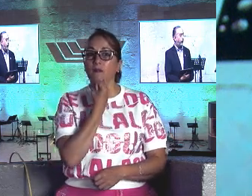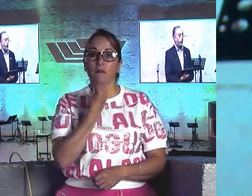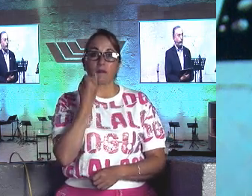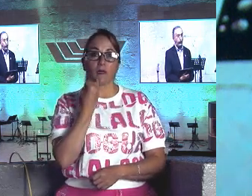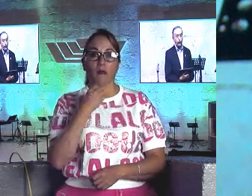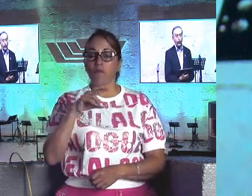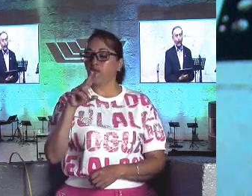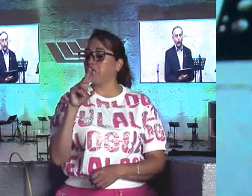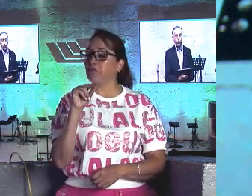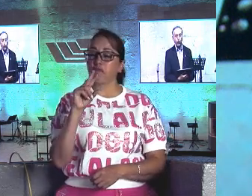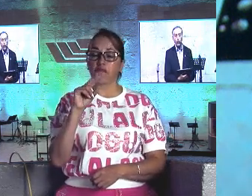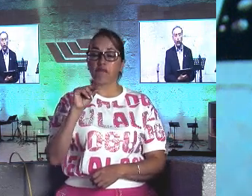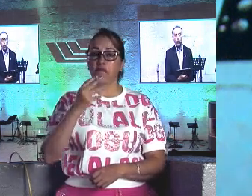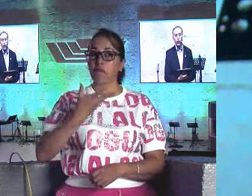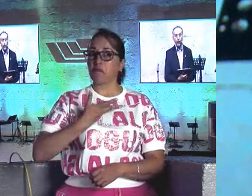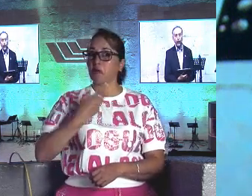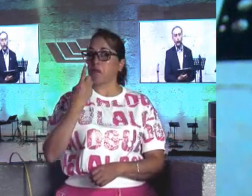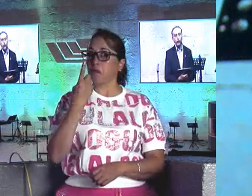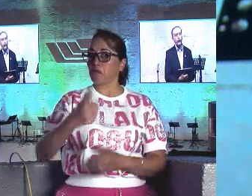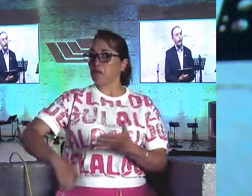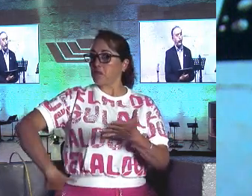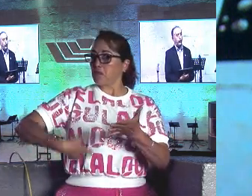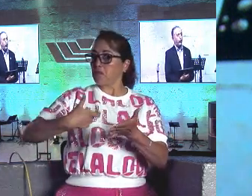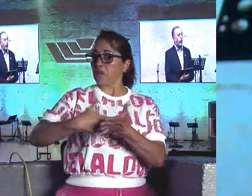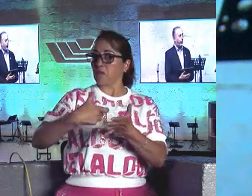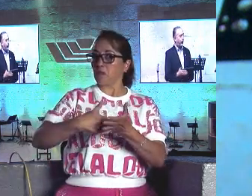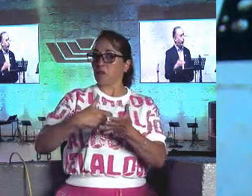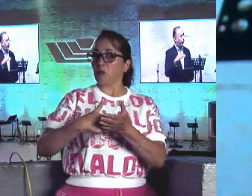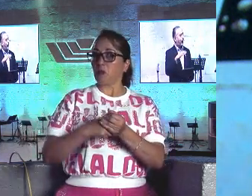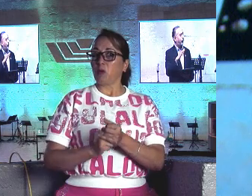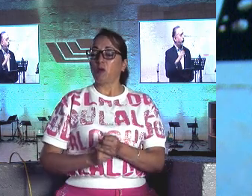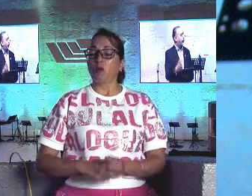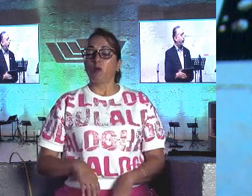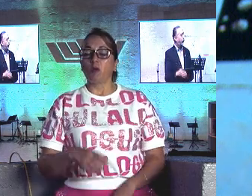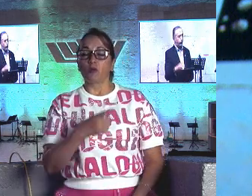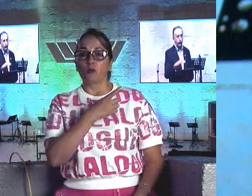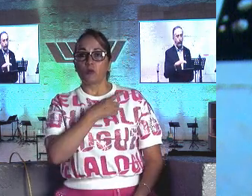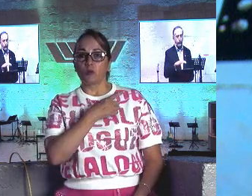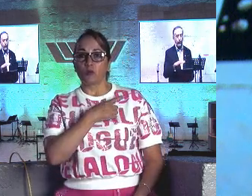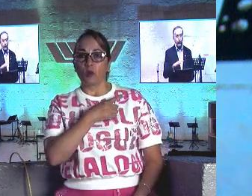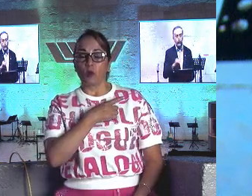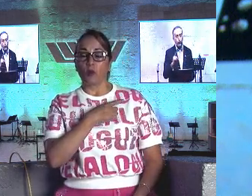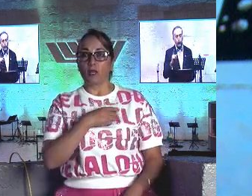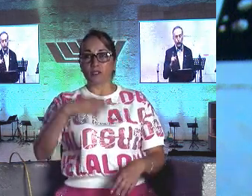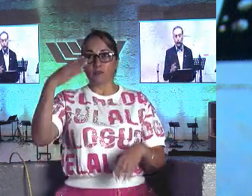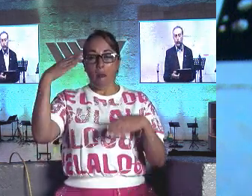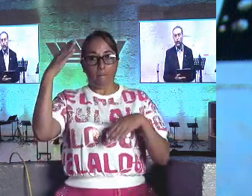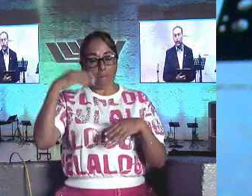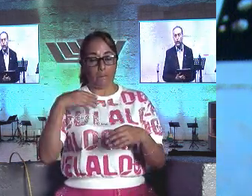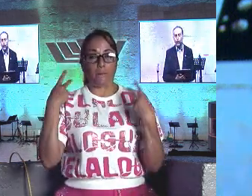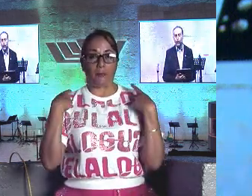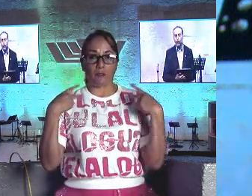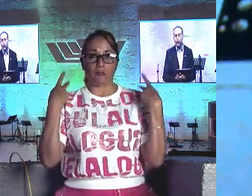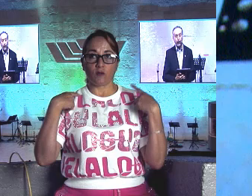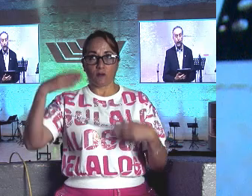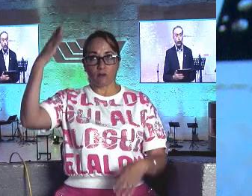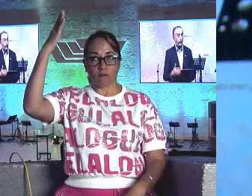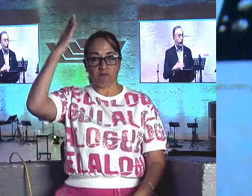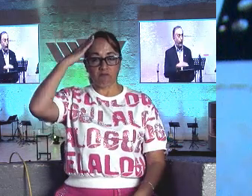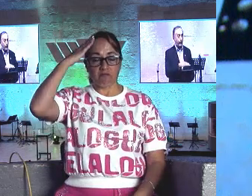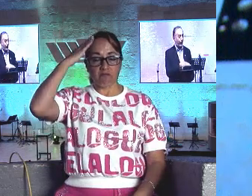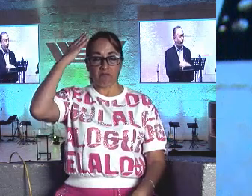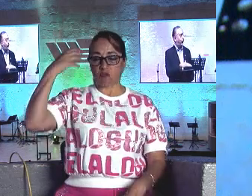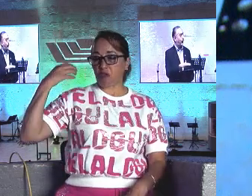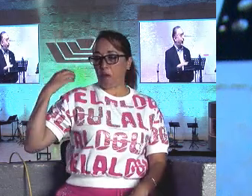no recibe un salario, son voluntarios. Solamente los altos mandos que están de tiempo completo reciben un salario, pero